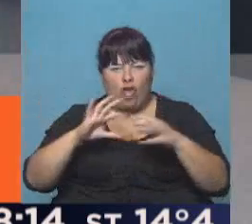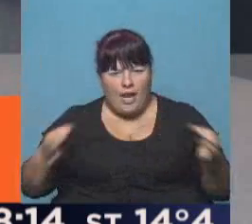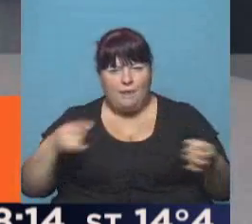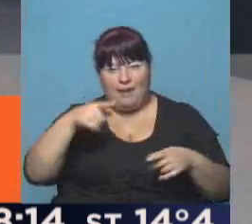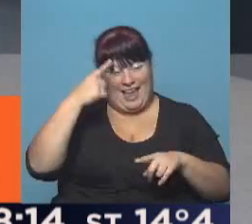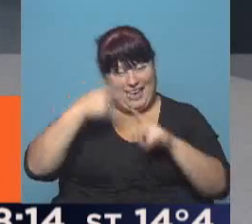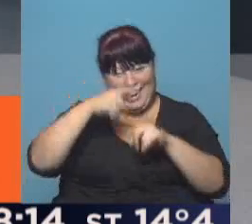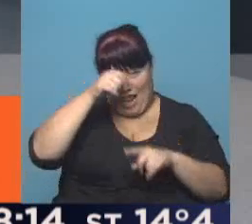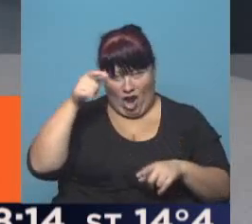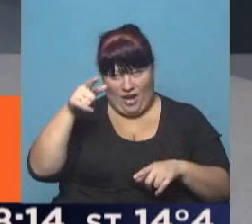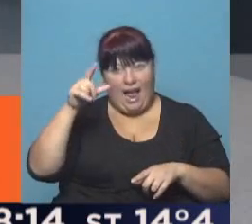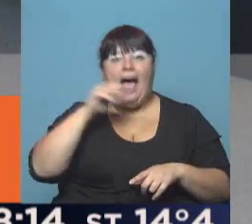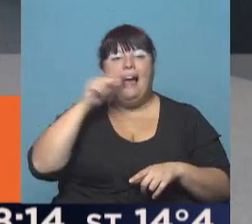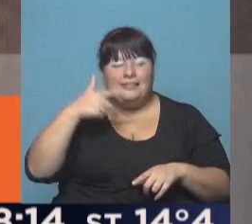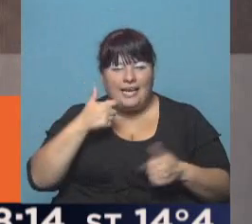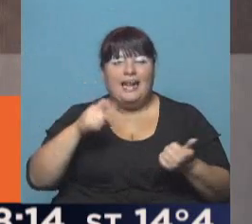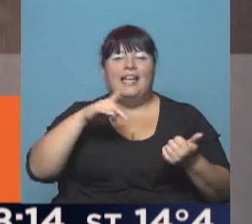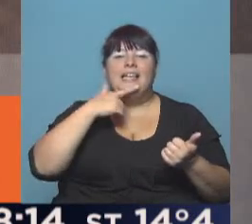en atenas